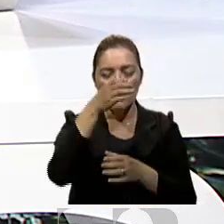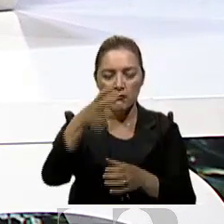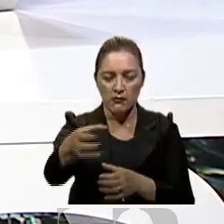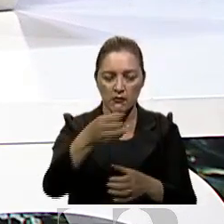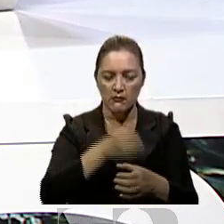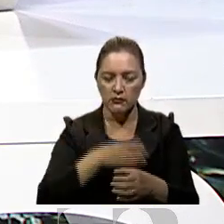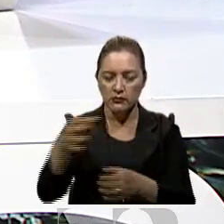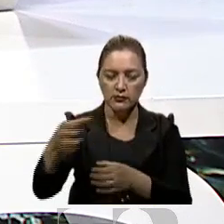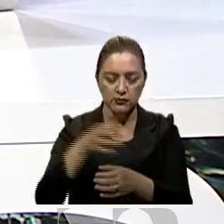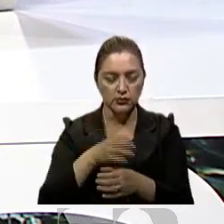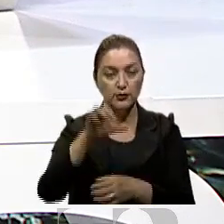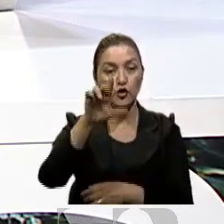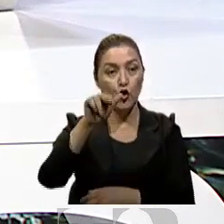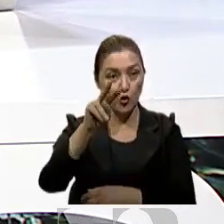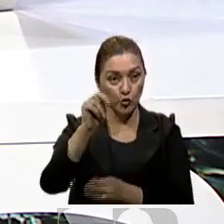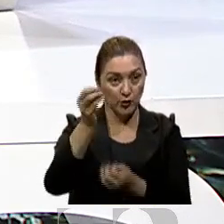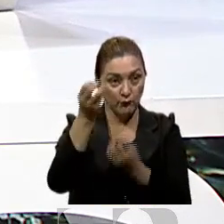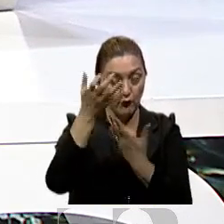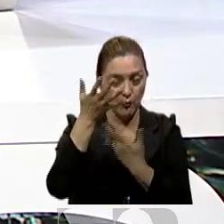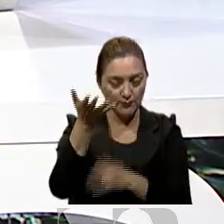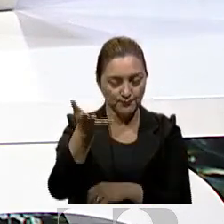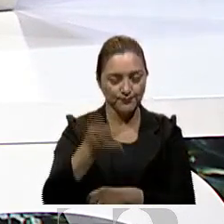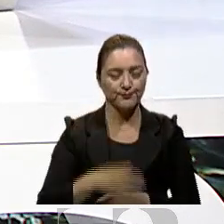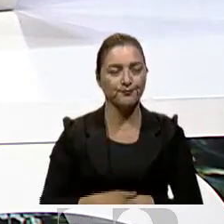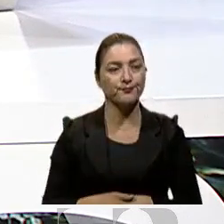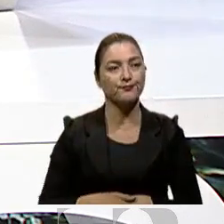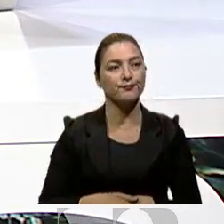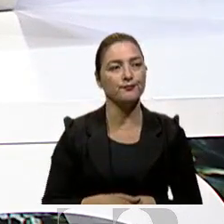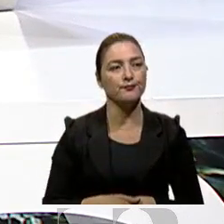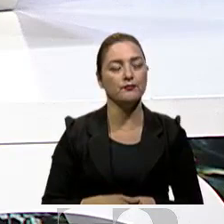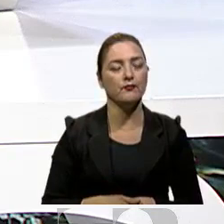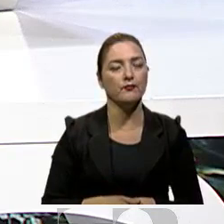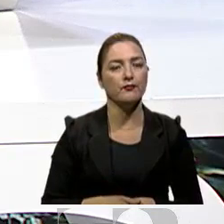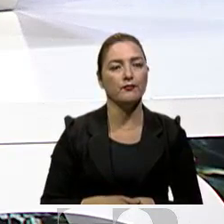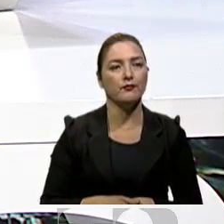varias botellas. Alberto Luna tiene las imágenes y las reacciones